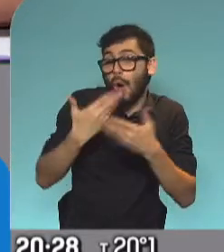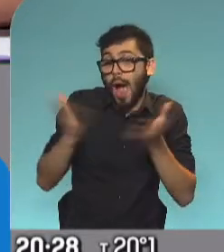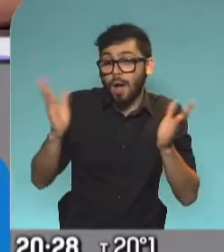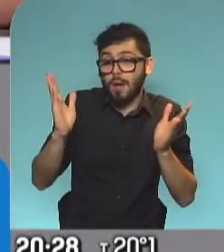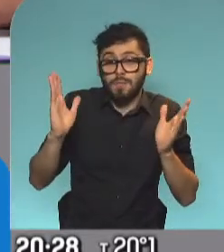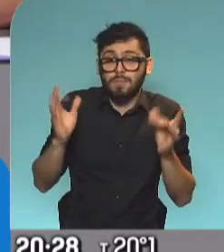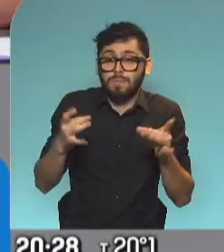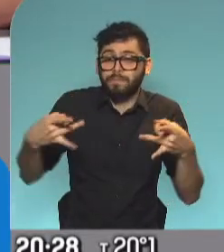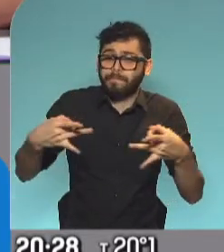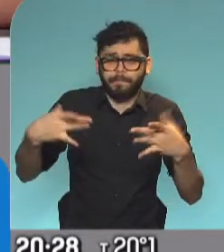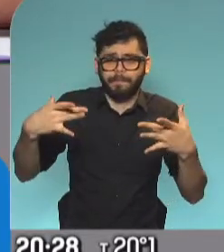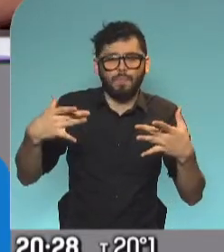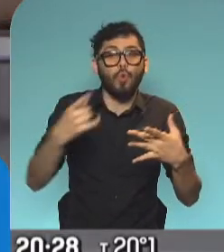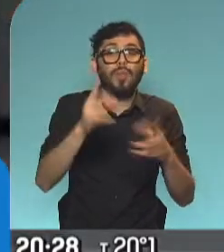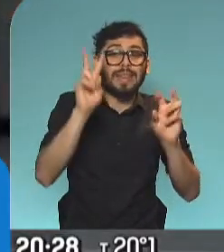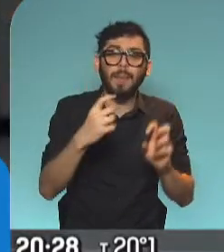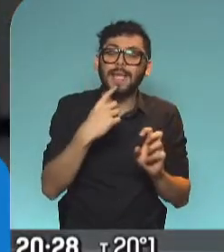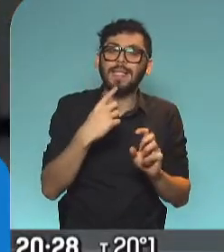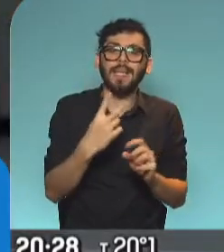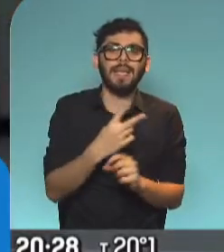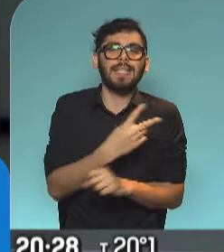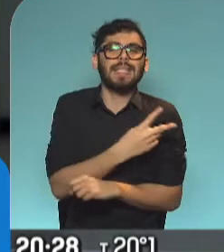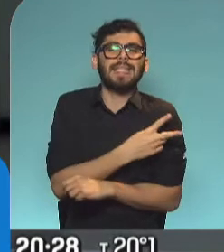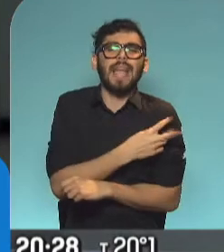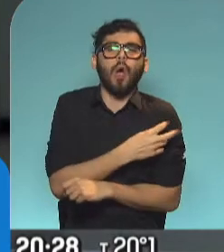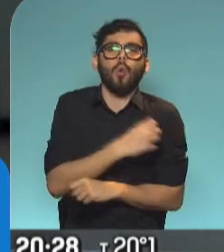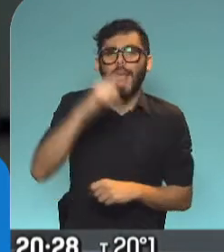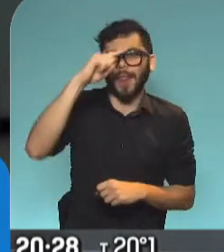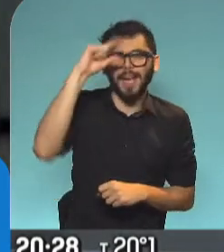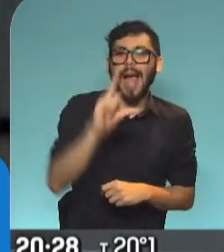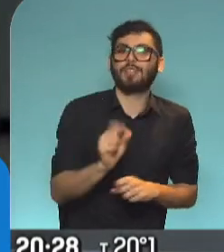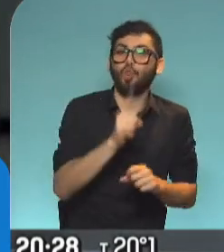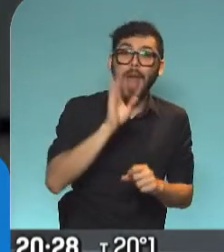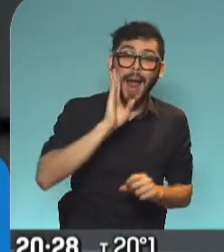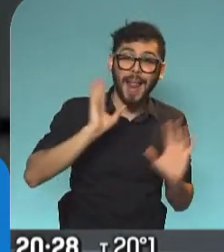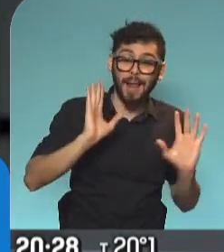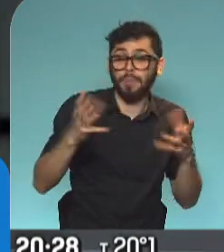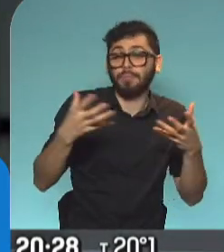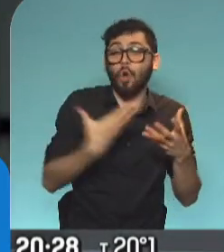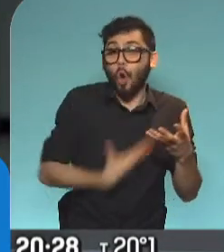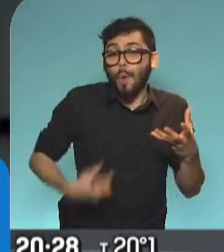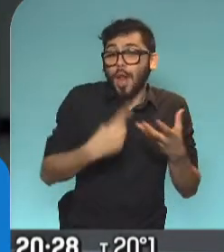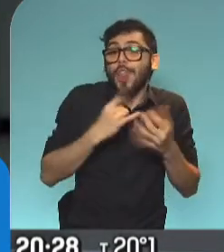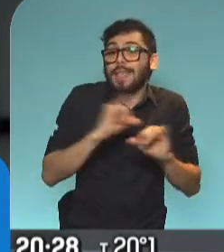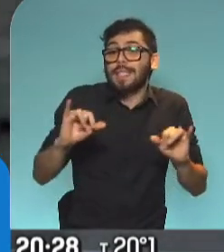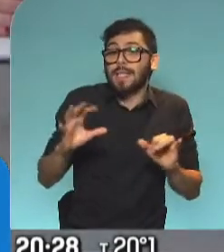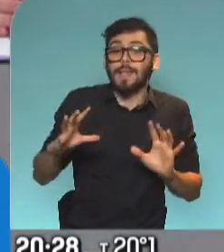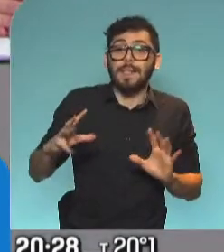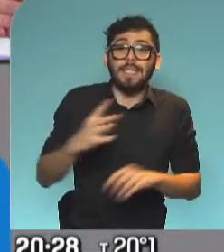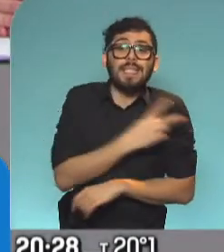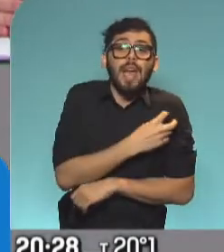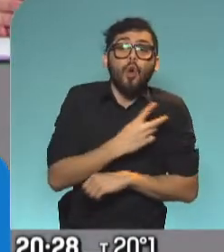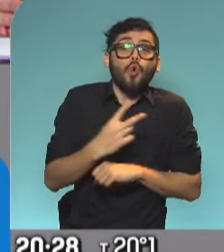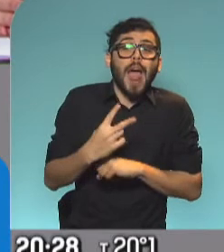cuestión es el tema de la seguridad nacional, como lo definen ellos, o es el argumento que está dando el gobierno de los Estados Unidos. Y otra cuestión es la